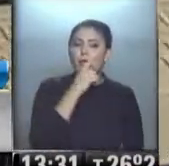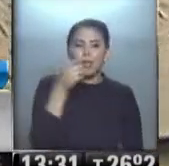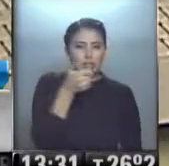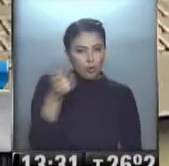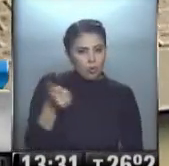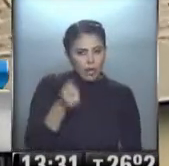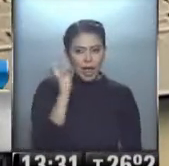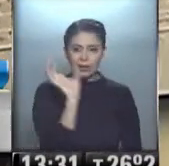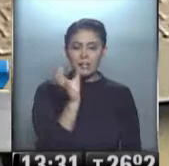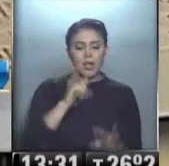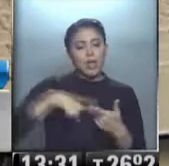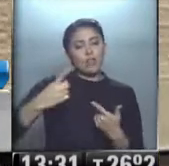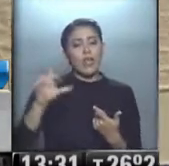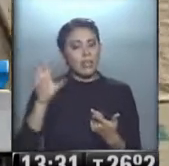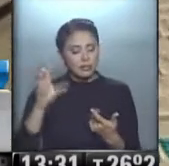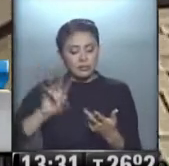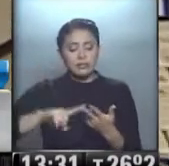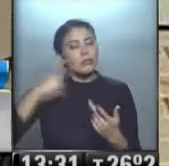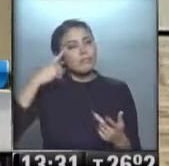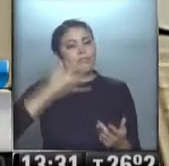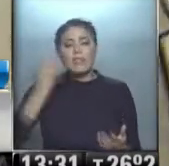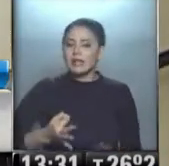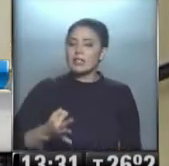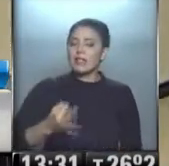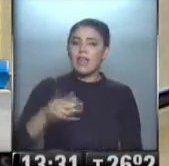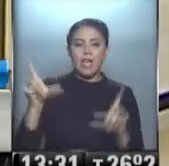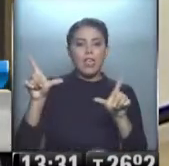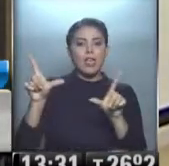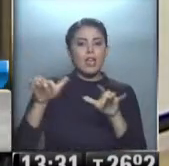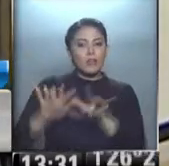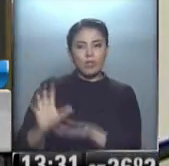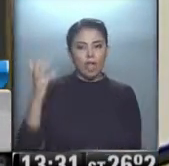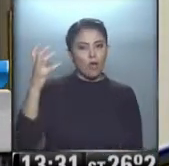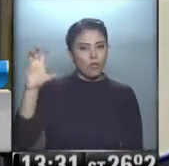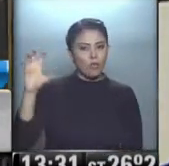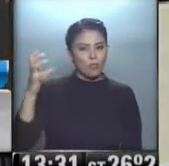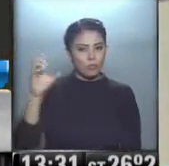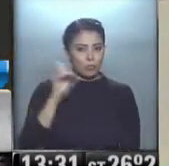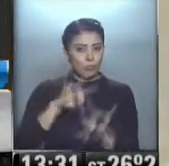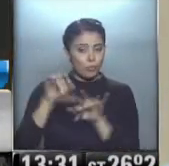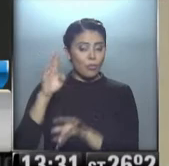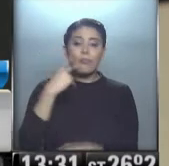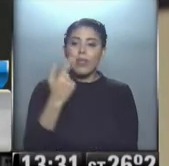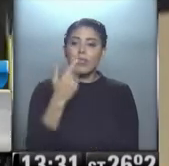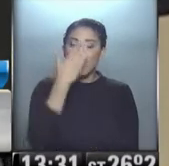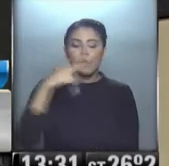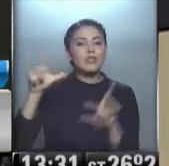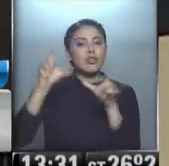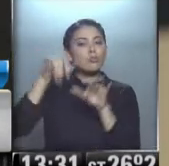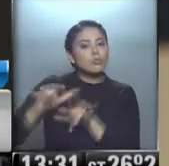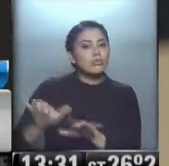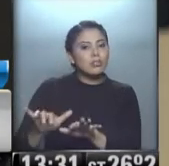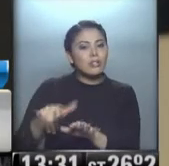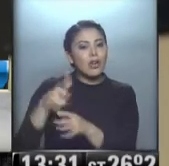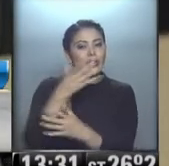cámaras digitales y bueno y decidimos cámaras web para para poder procesar las y editarlas en la computadora a ver